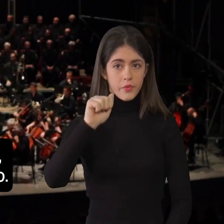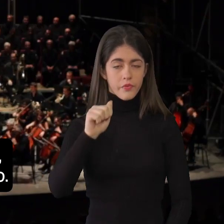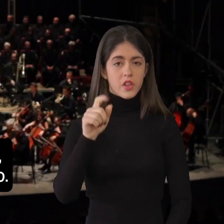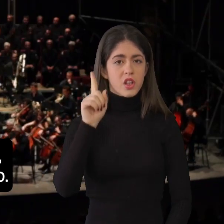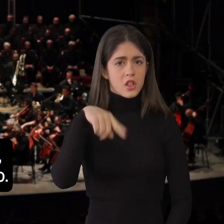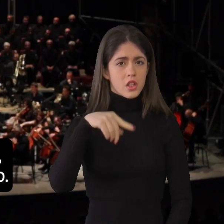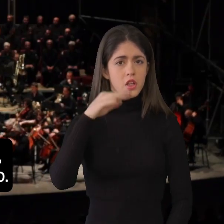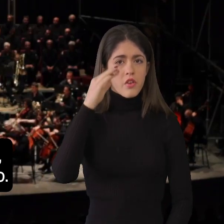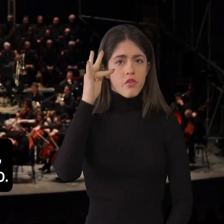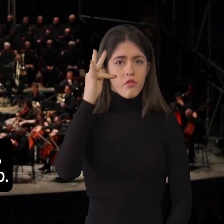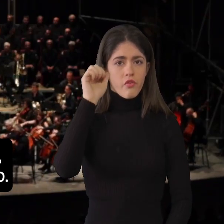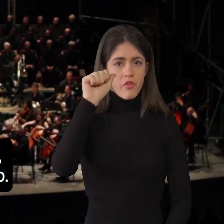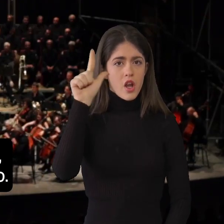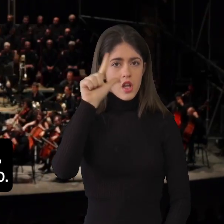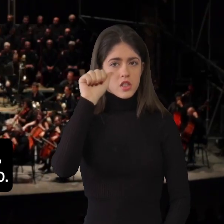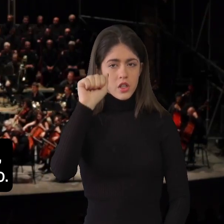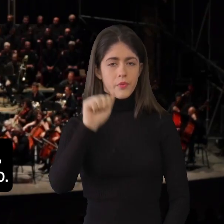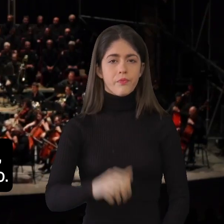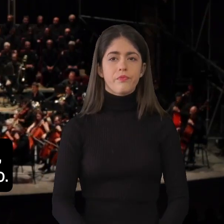el concierto para violonchelo de Gulda.